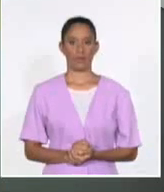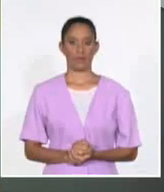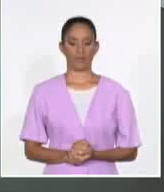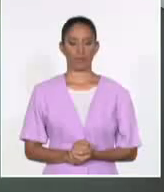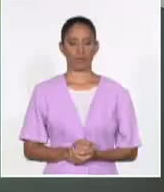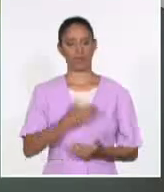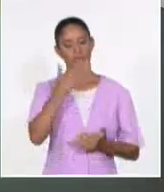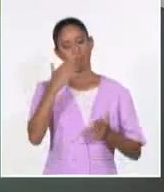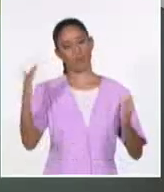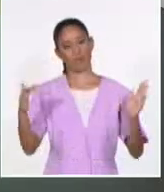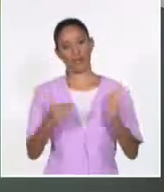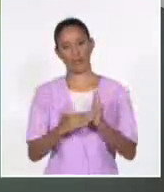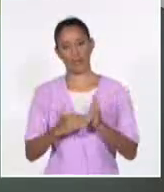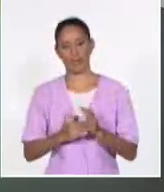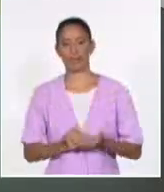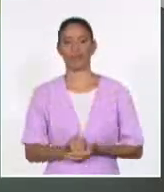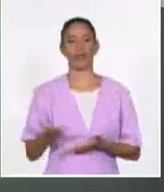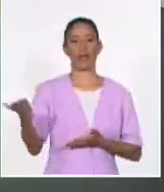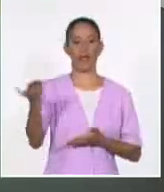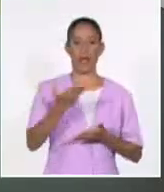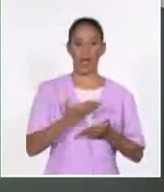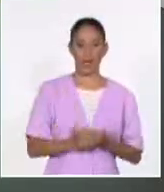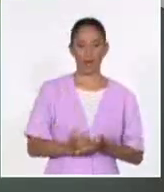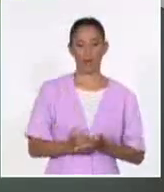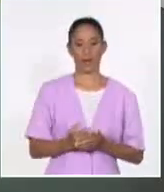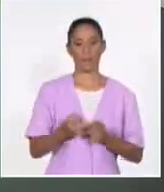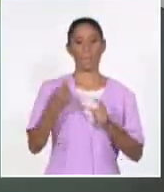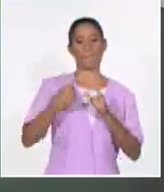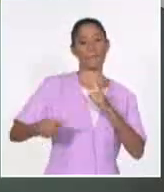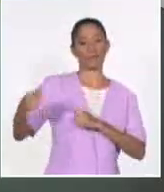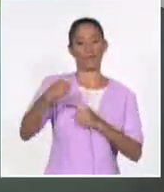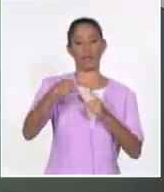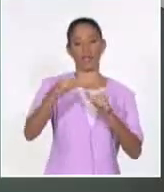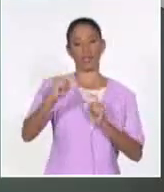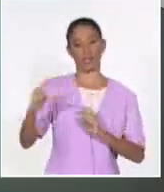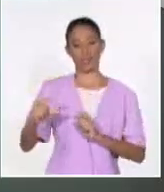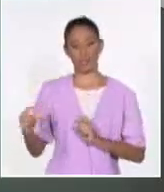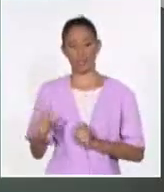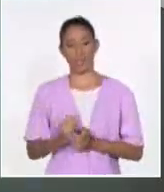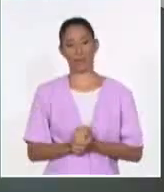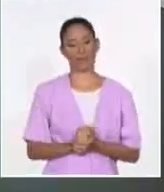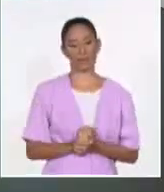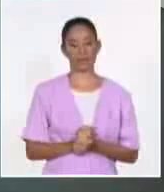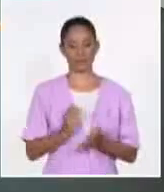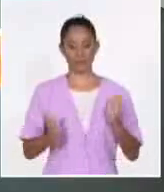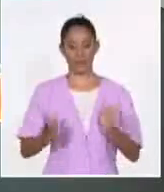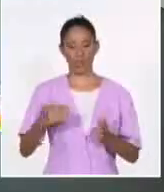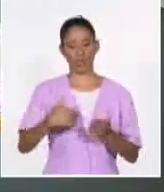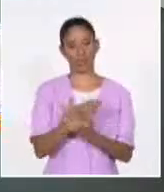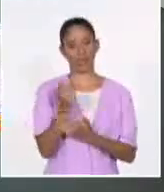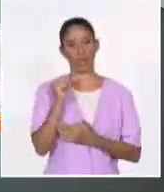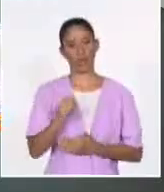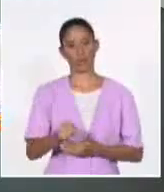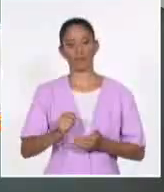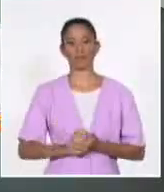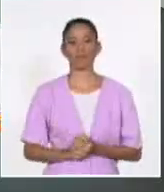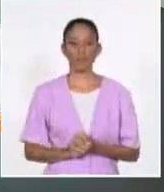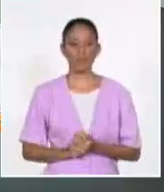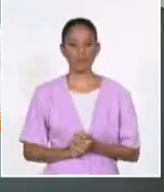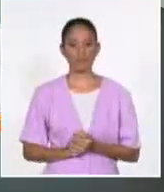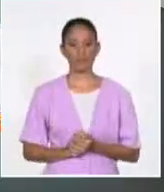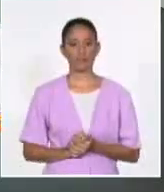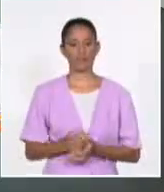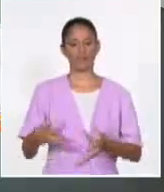Buenas tardes. Les propongo un acercamiento a los principales temas que marcan la agenda noticiosa de la jornada. Las acciones de las fuerzas de